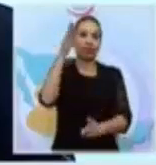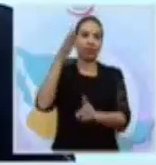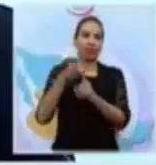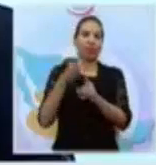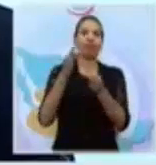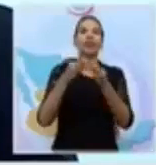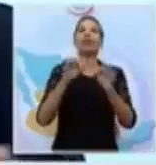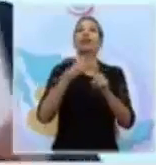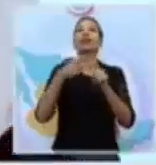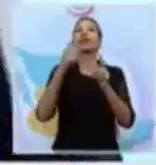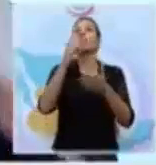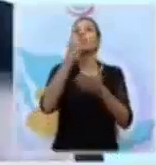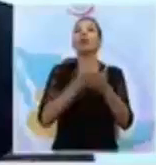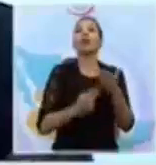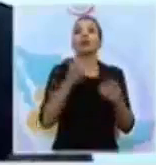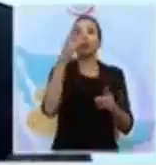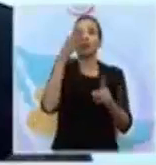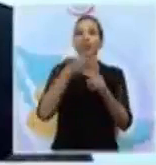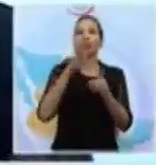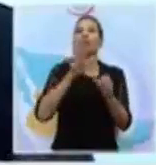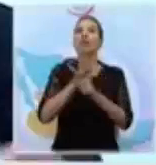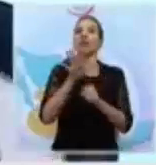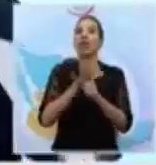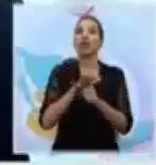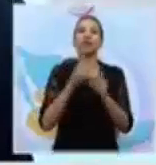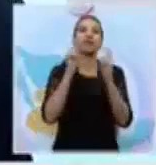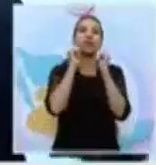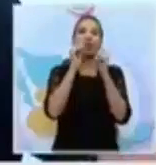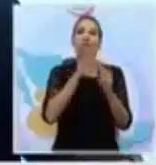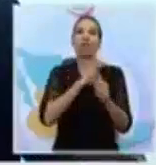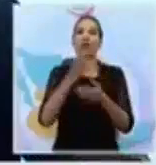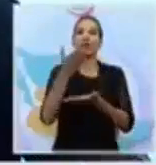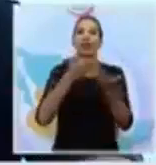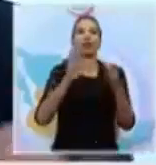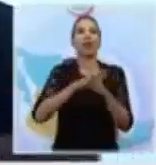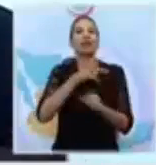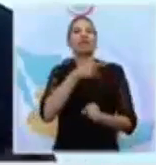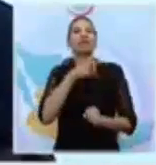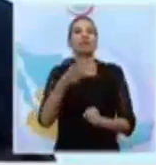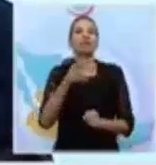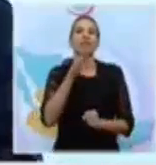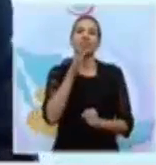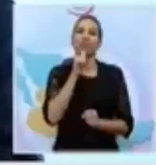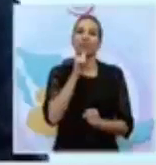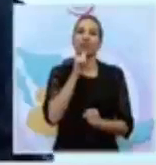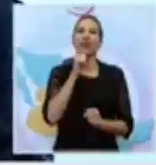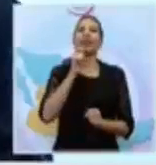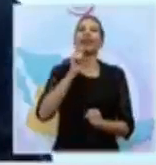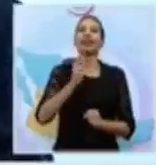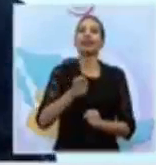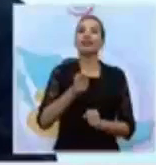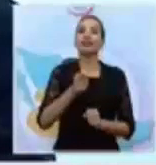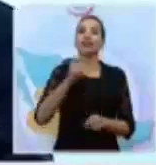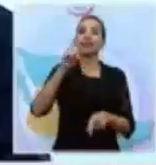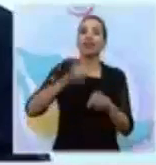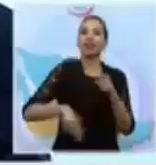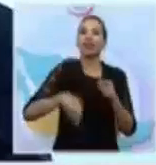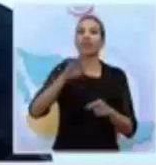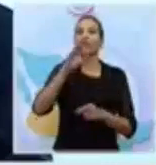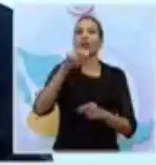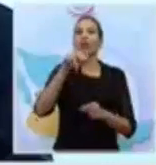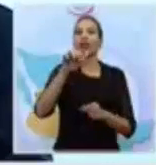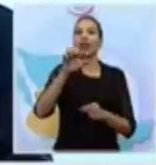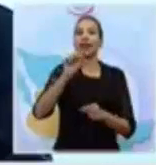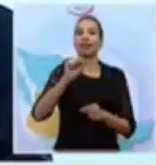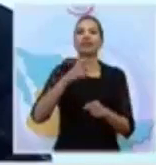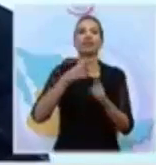incluso programas cuyo propósito no es combatir la pobreza, como el FONART. La